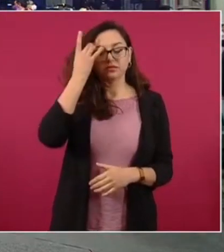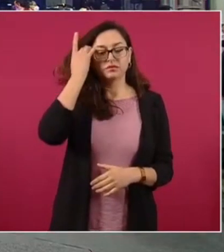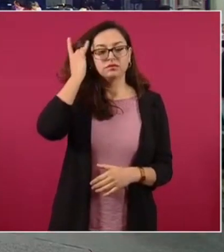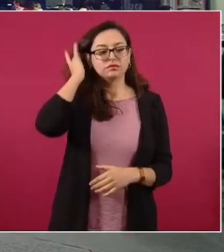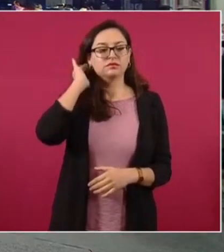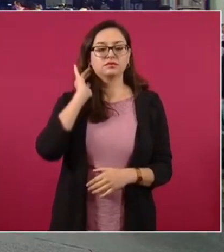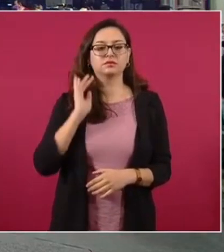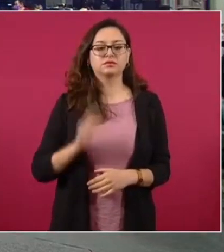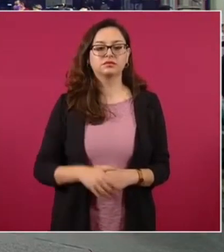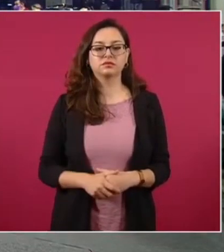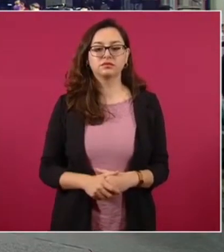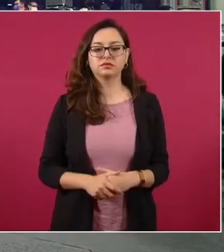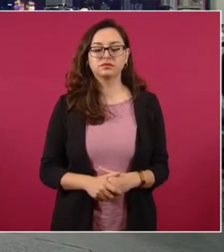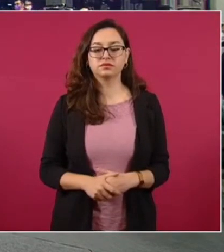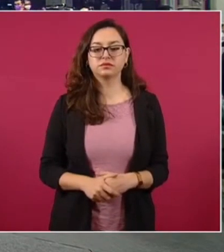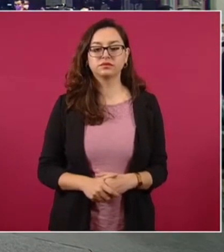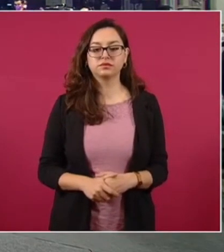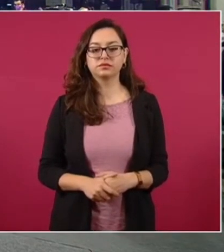¿y la obra?